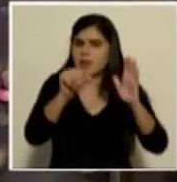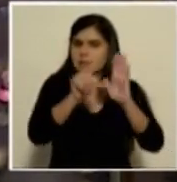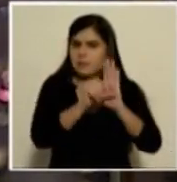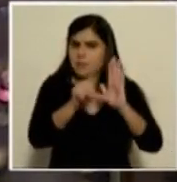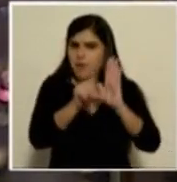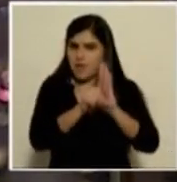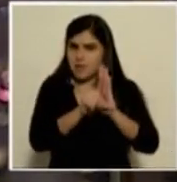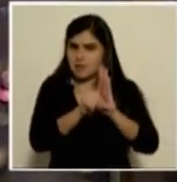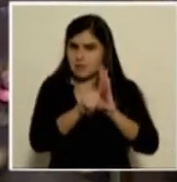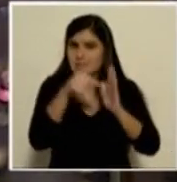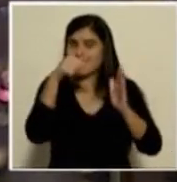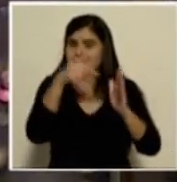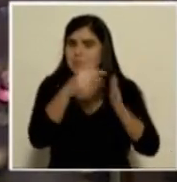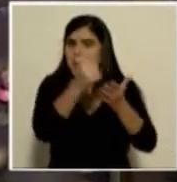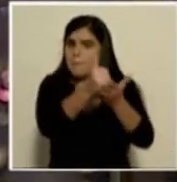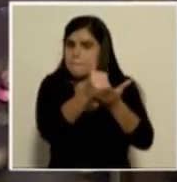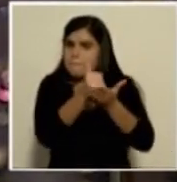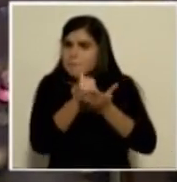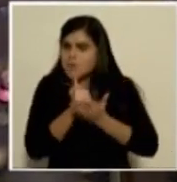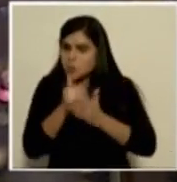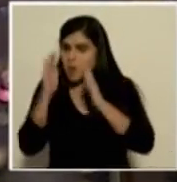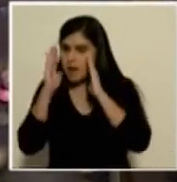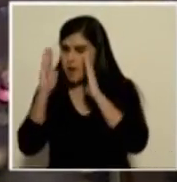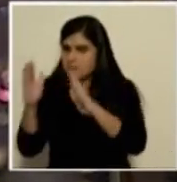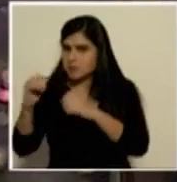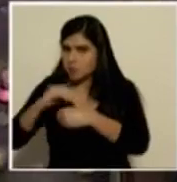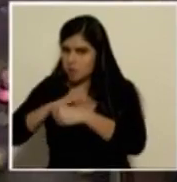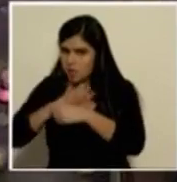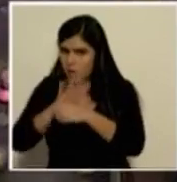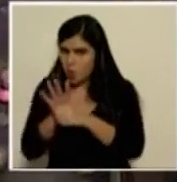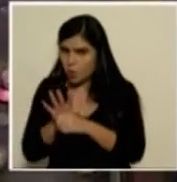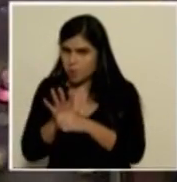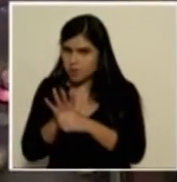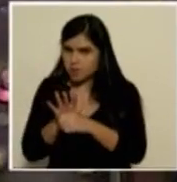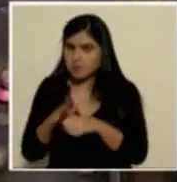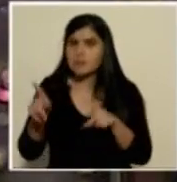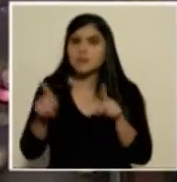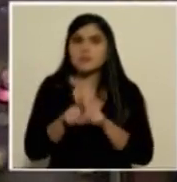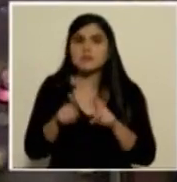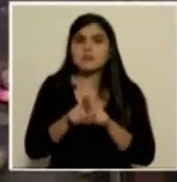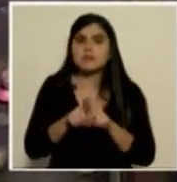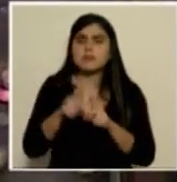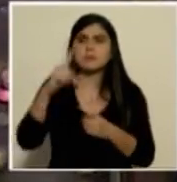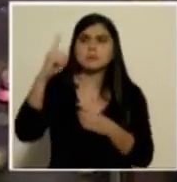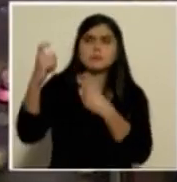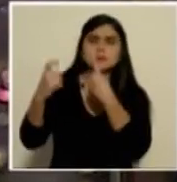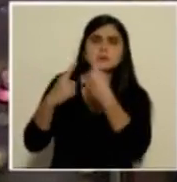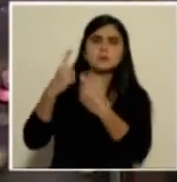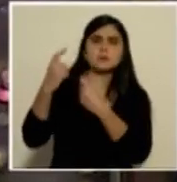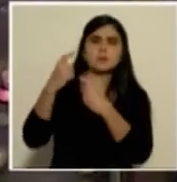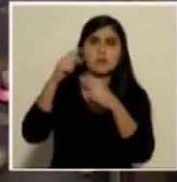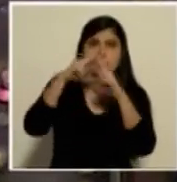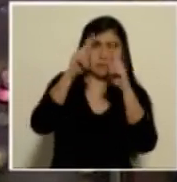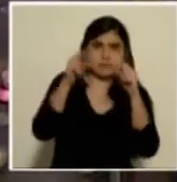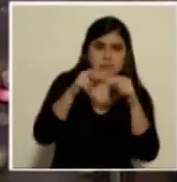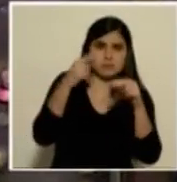que van a ayudar a la atención del COVID? Y también nos están preguntando a través de las redes